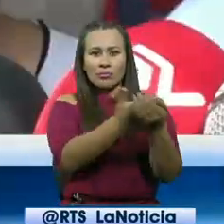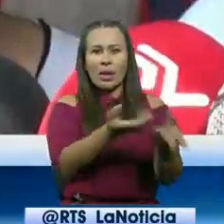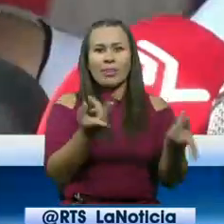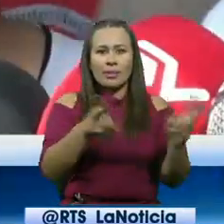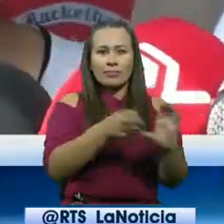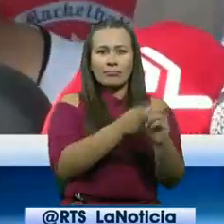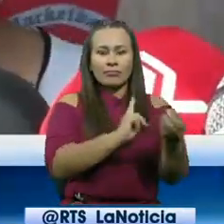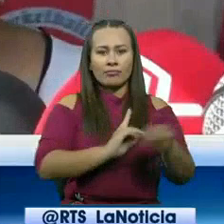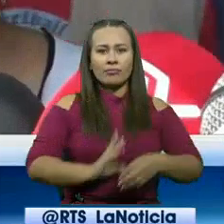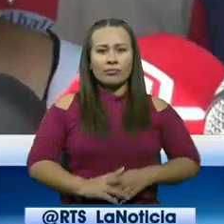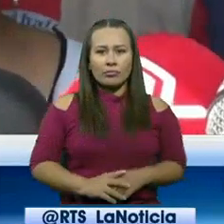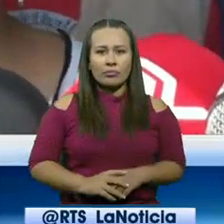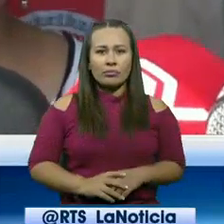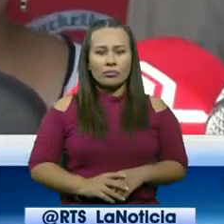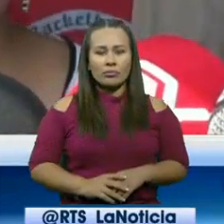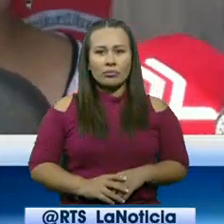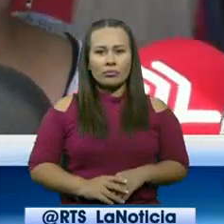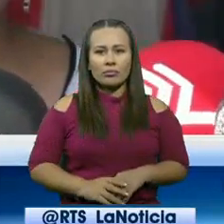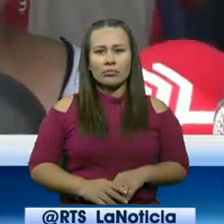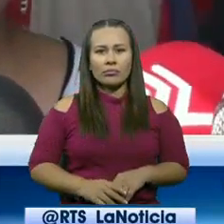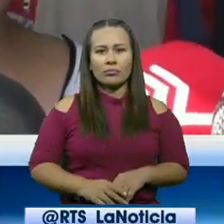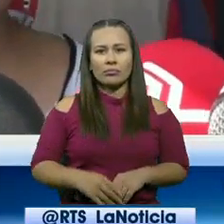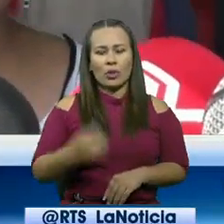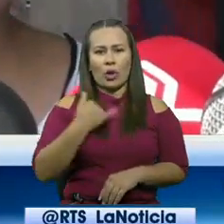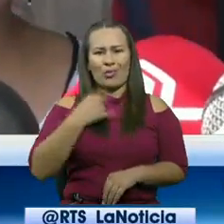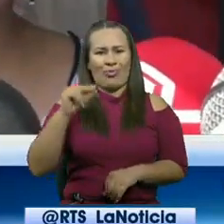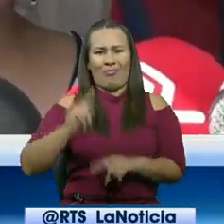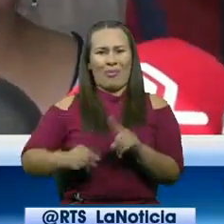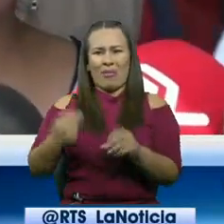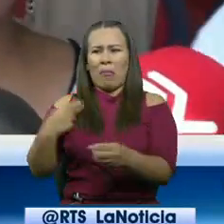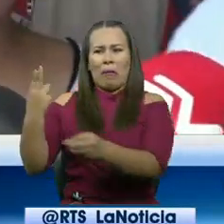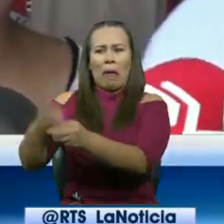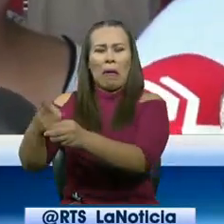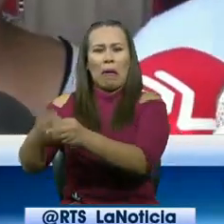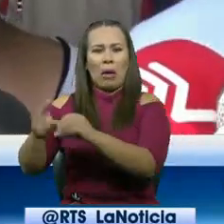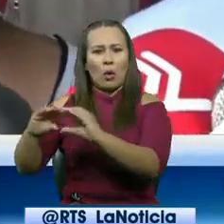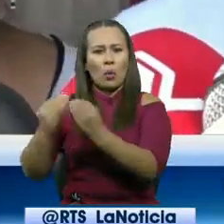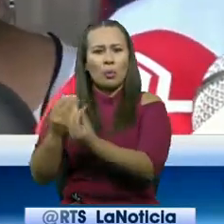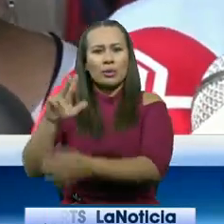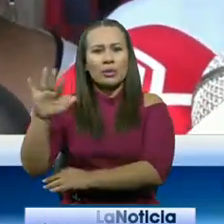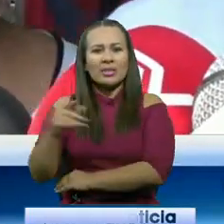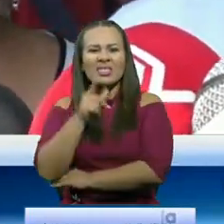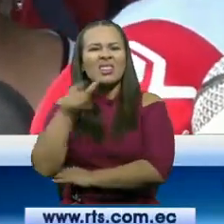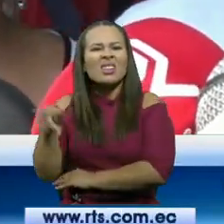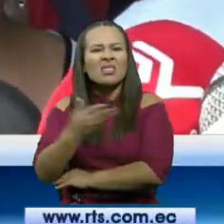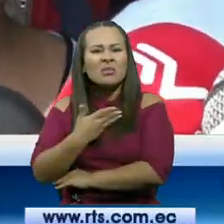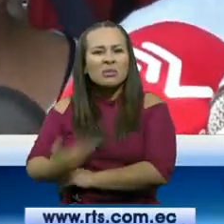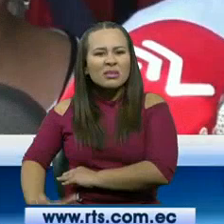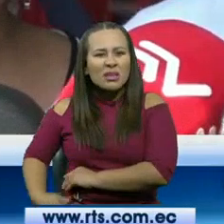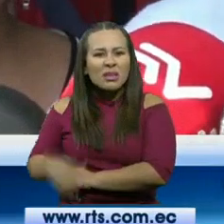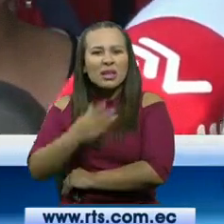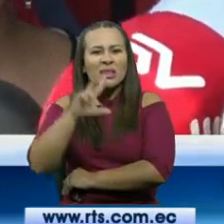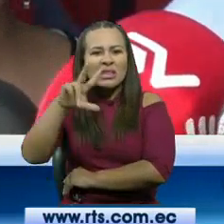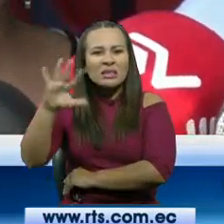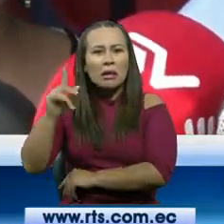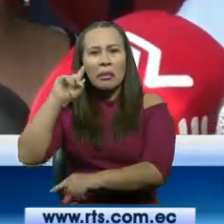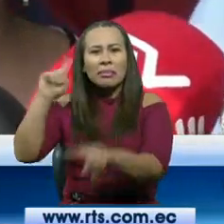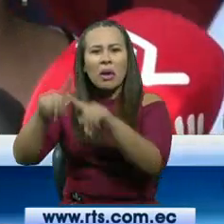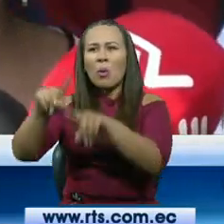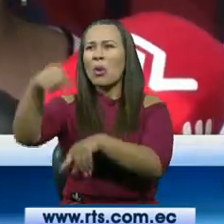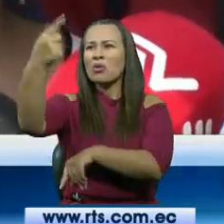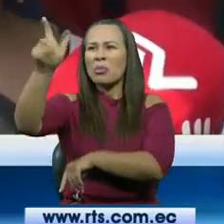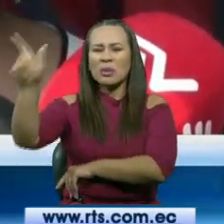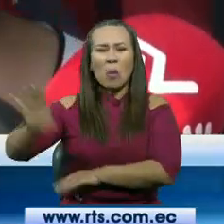desafiliación. Y no podemos seguir participando de un movimiento cuyo presidente ha pactado con